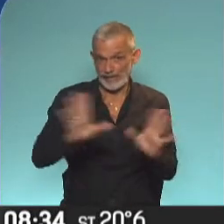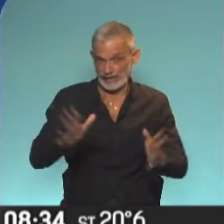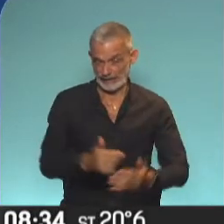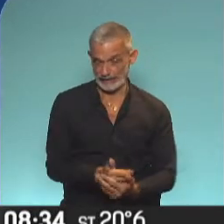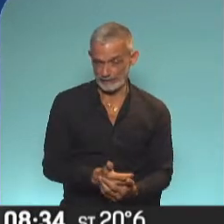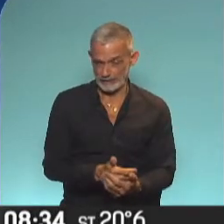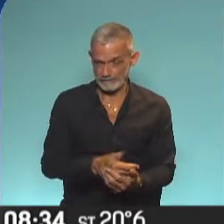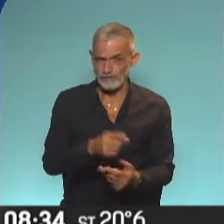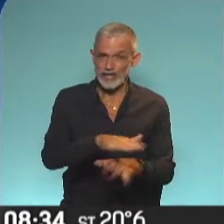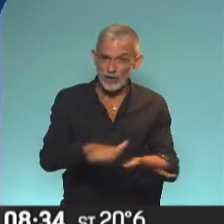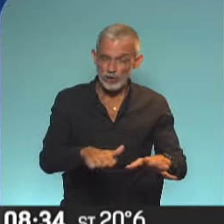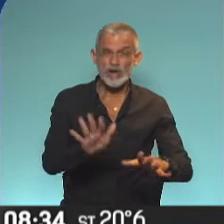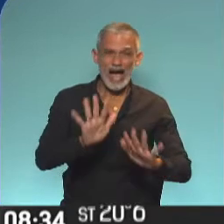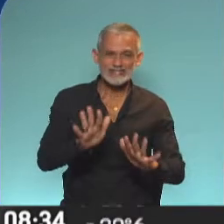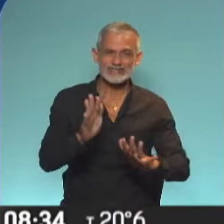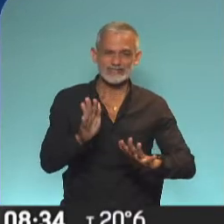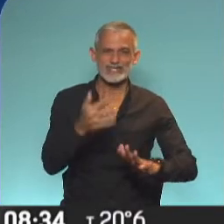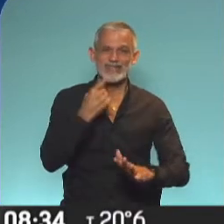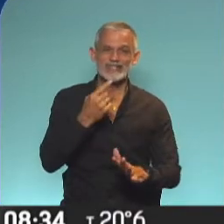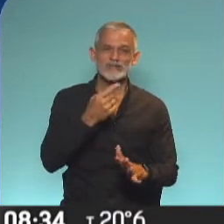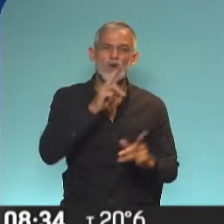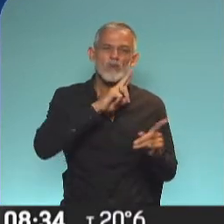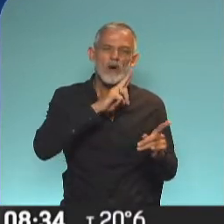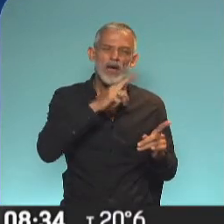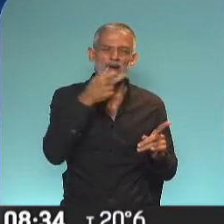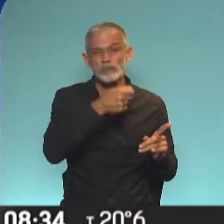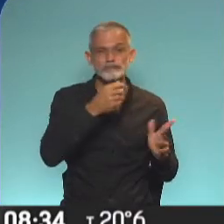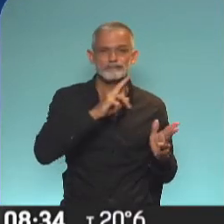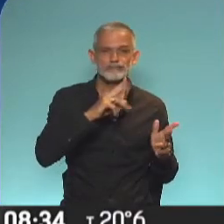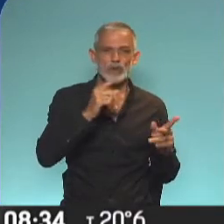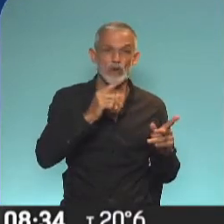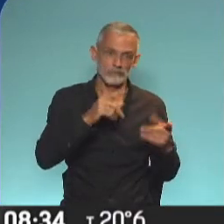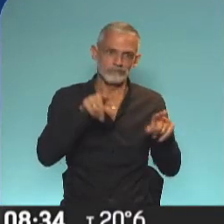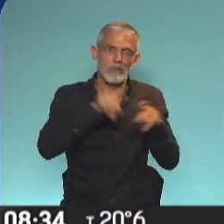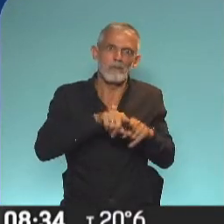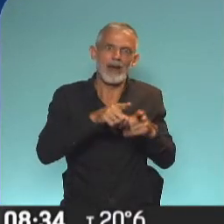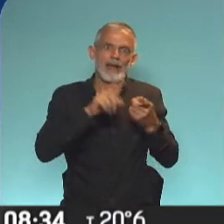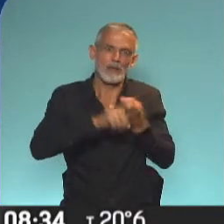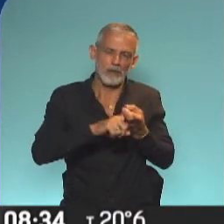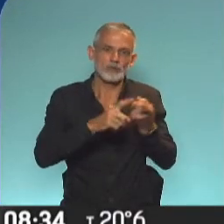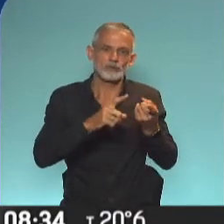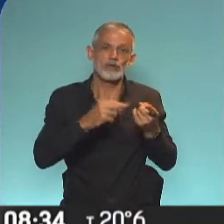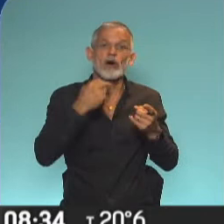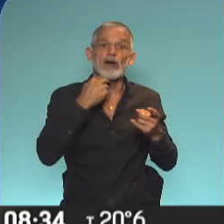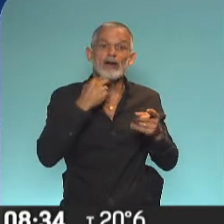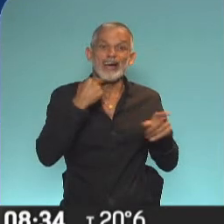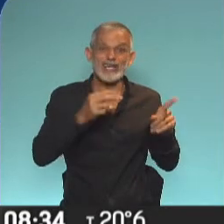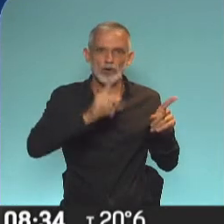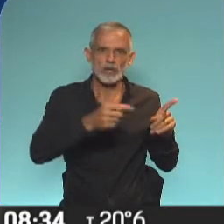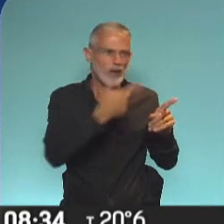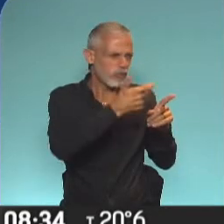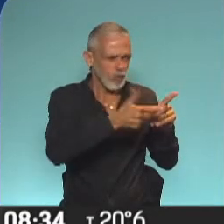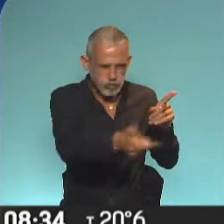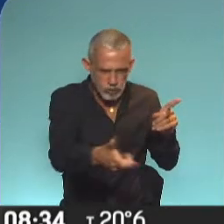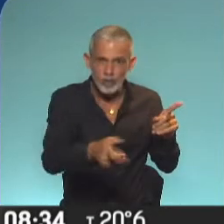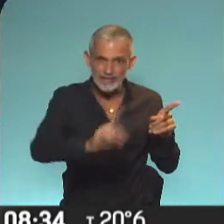en general cuando nosotros hablamos de femicidio, hay veces que hay femicidio vinculado porque además matan a los hijos, las hijas o algún familiar. También, claro.